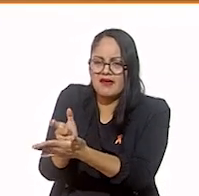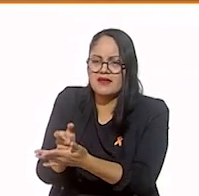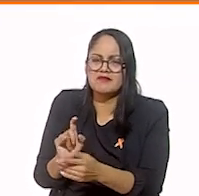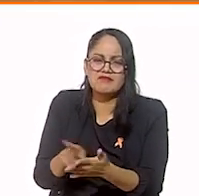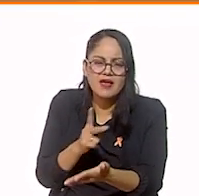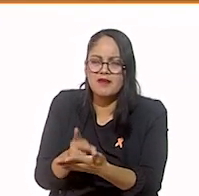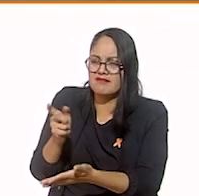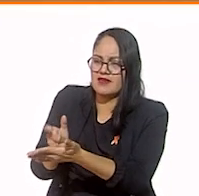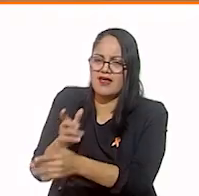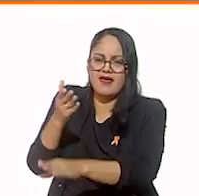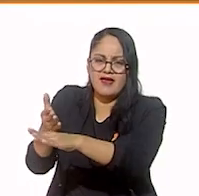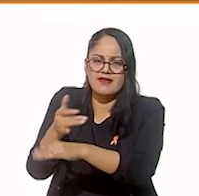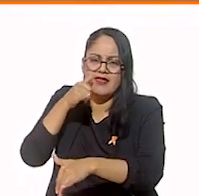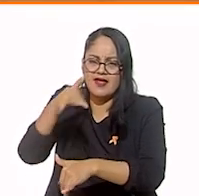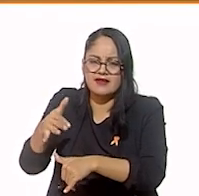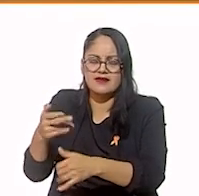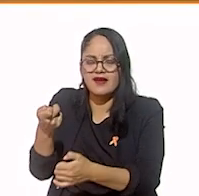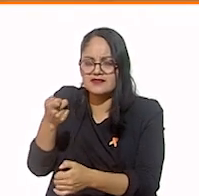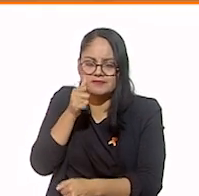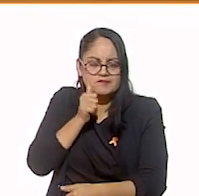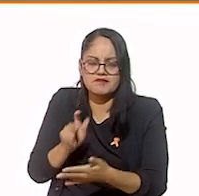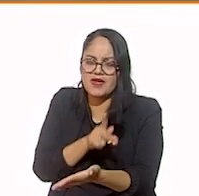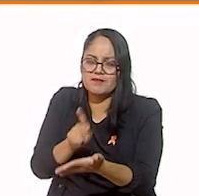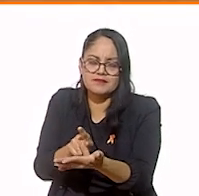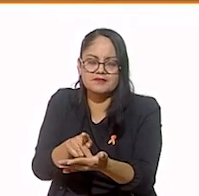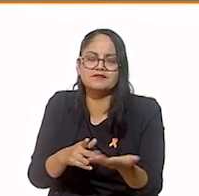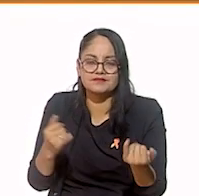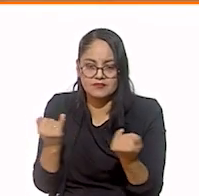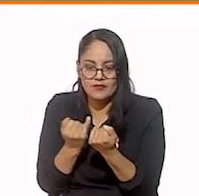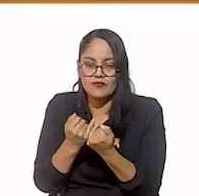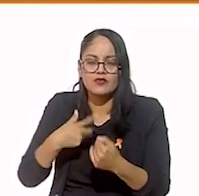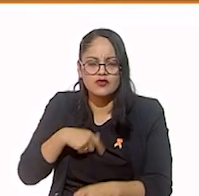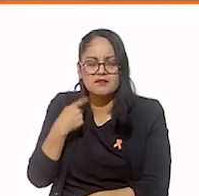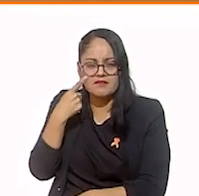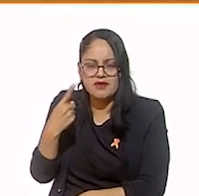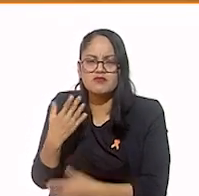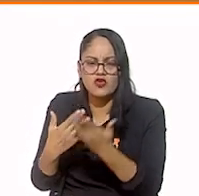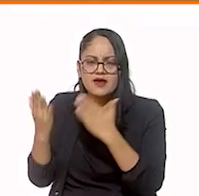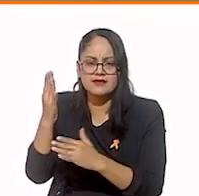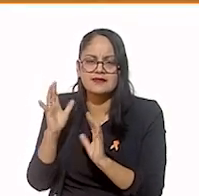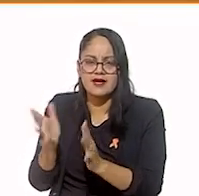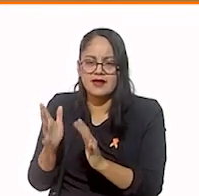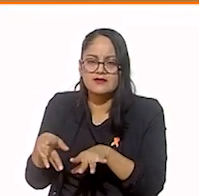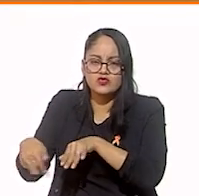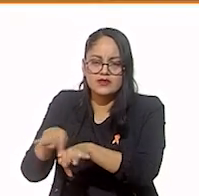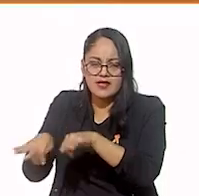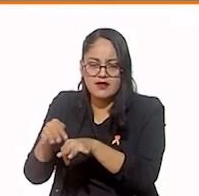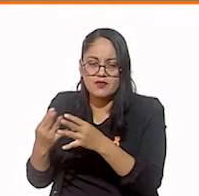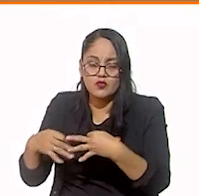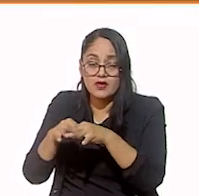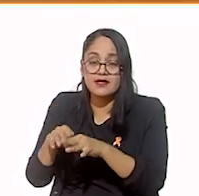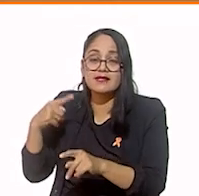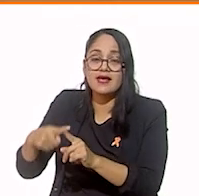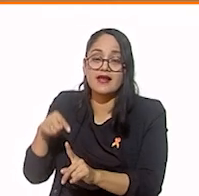constantemente atacado y agredido. Entonces, bueno, evidentemente también se ha logrado, a raíz del trabajo excepcional que ha hecho el presidente